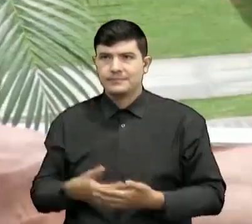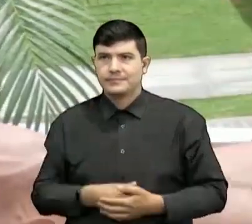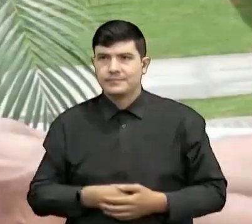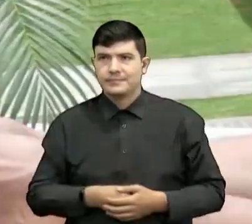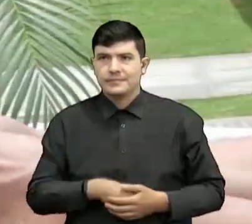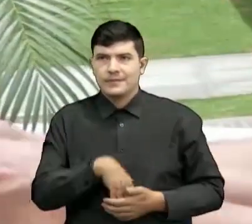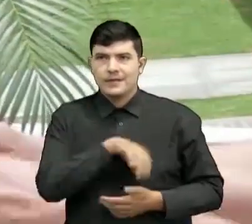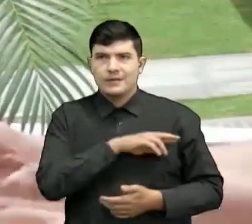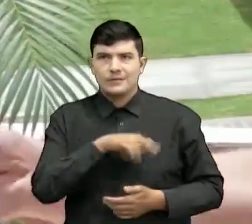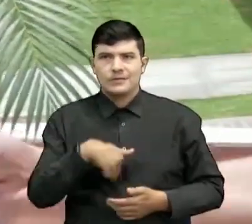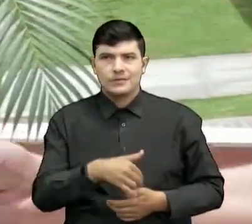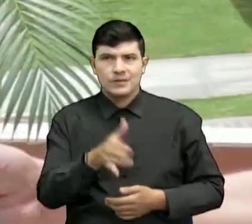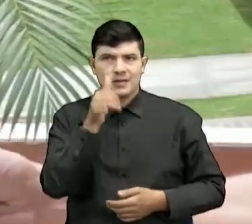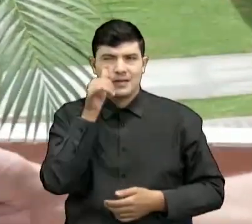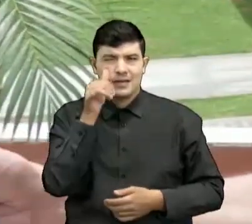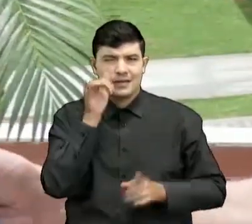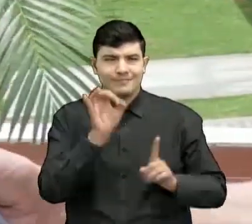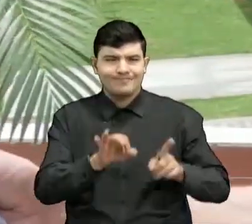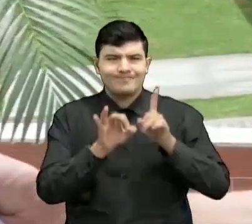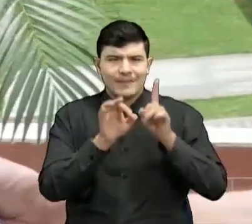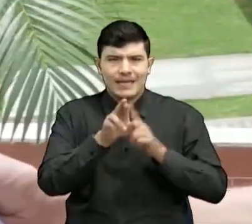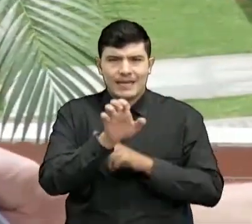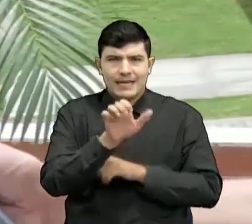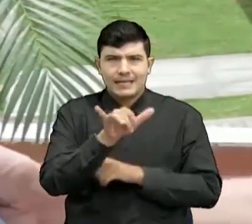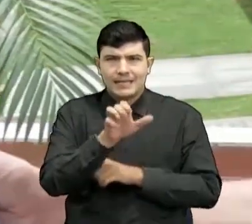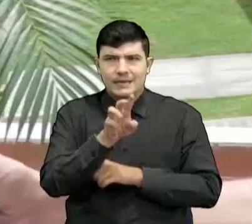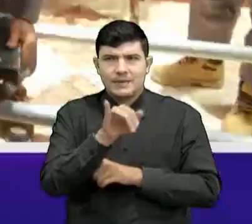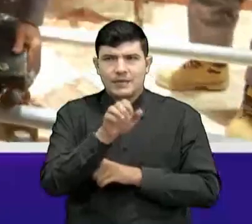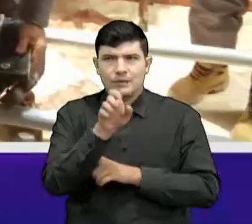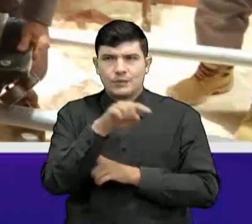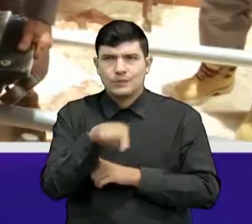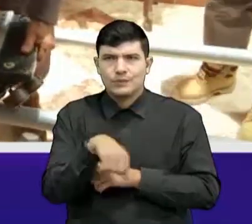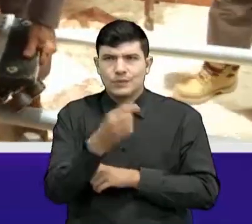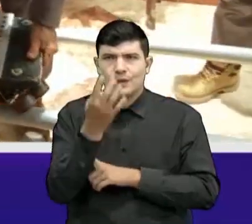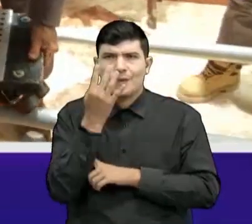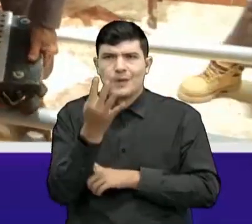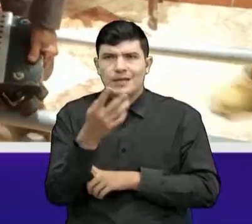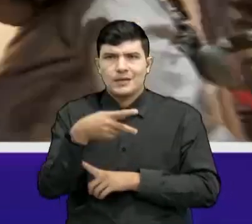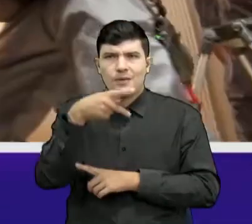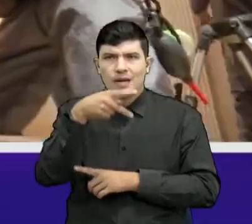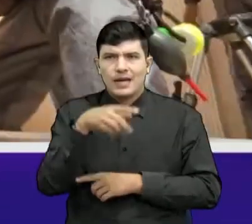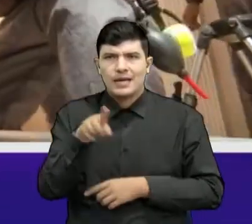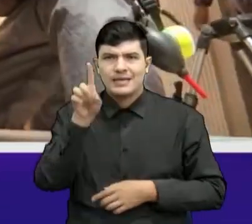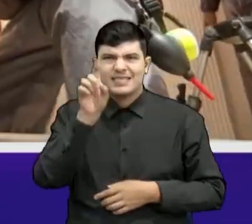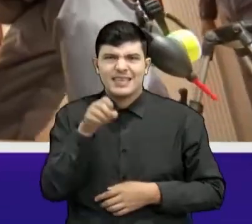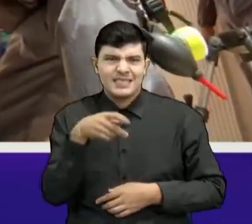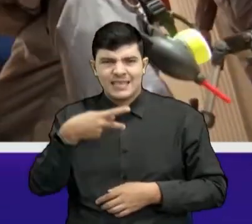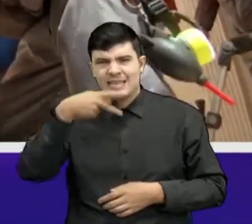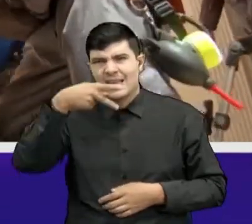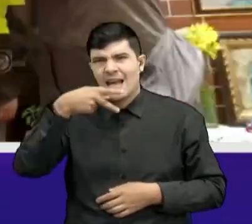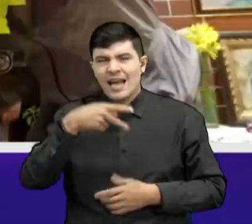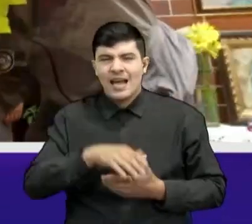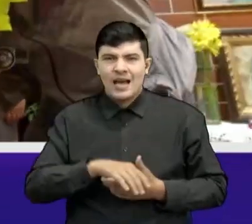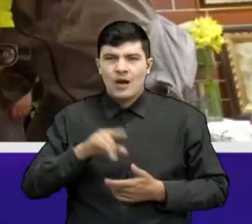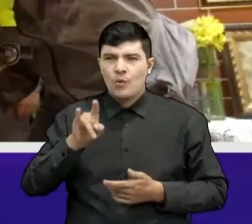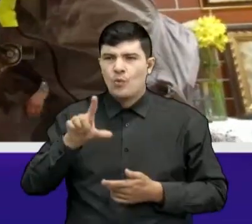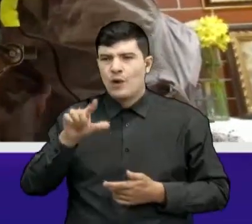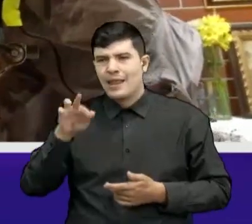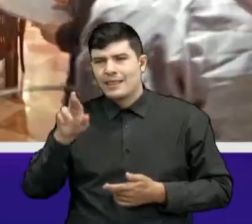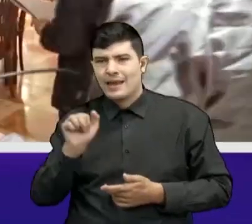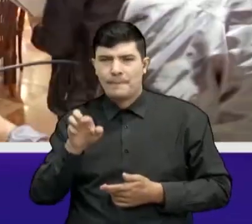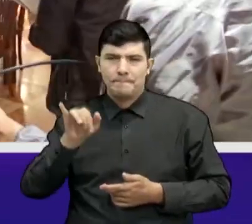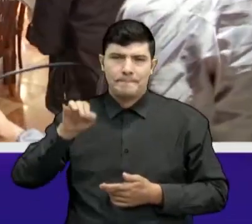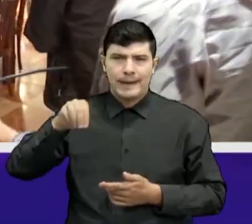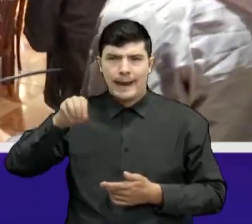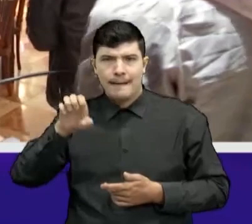cámaras excelentes que son las rey m news son 4k dan 6 acá tenemos la ultra prime tenemos